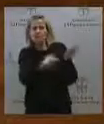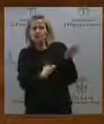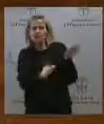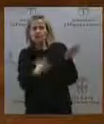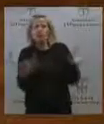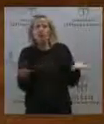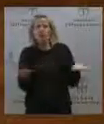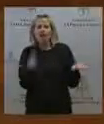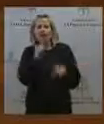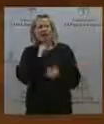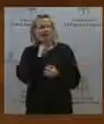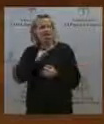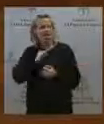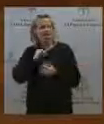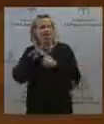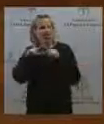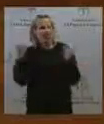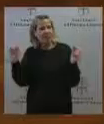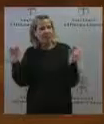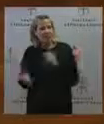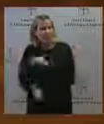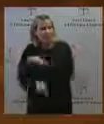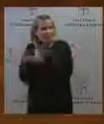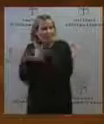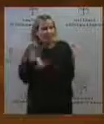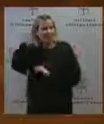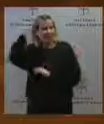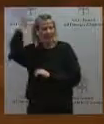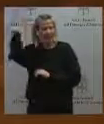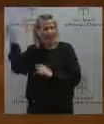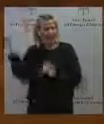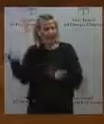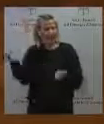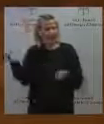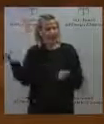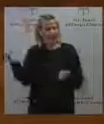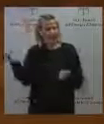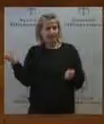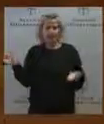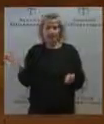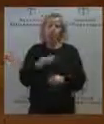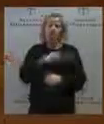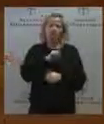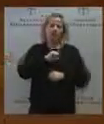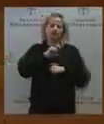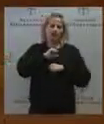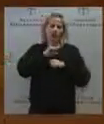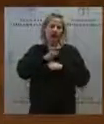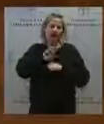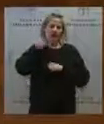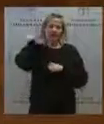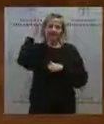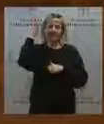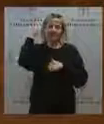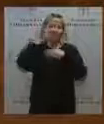alguna medida hayamos contribuido a que esta idea no prospere, que los asturianos no se vean obligados a hablar un idioma que no